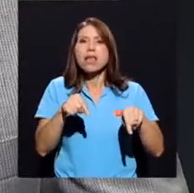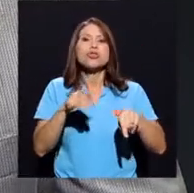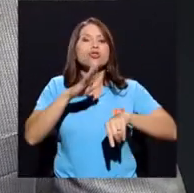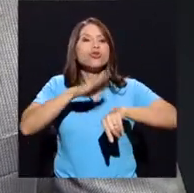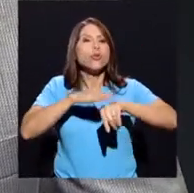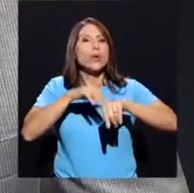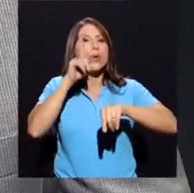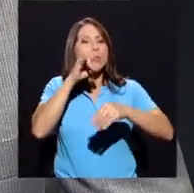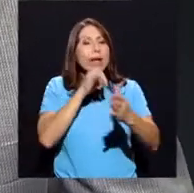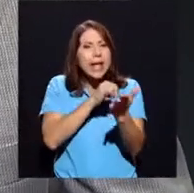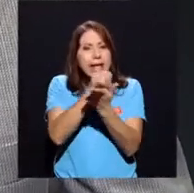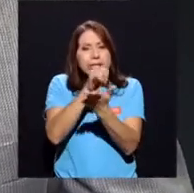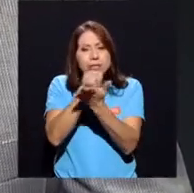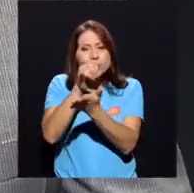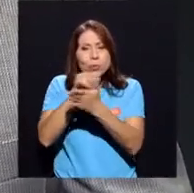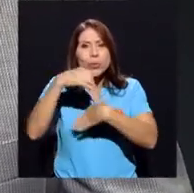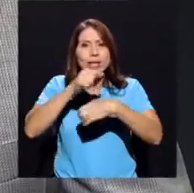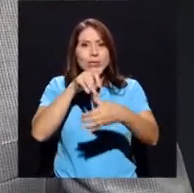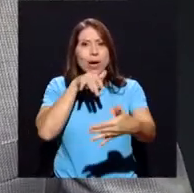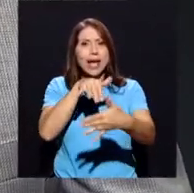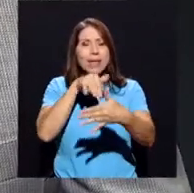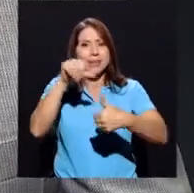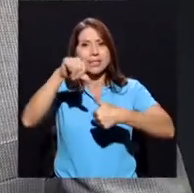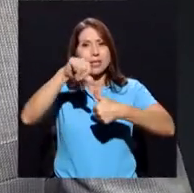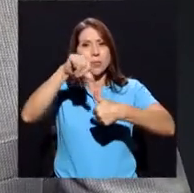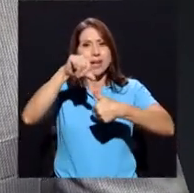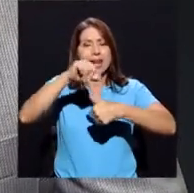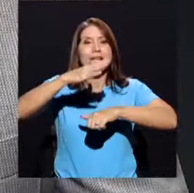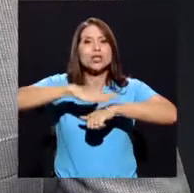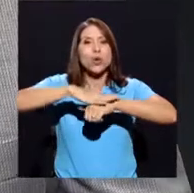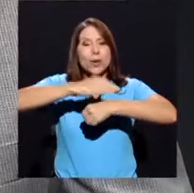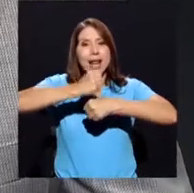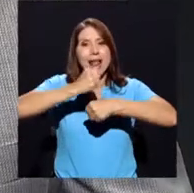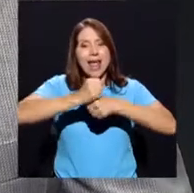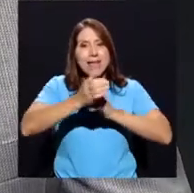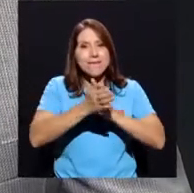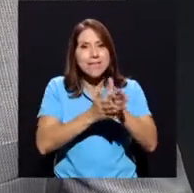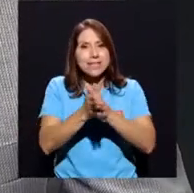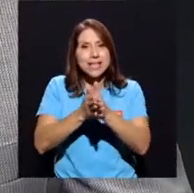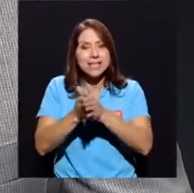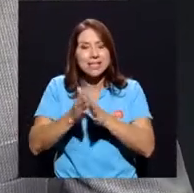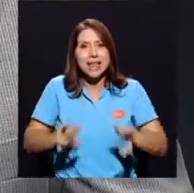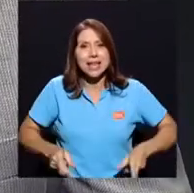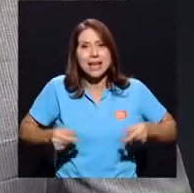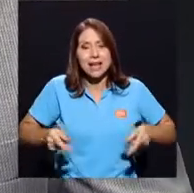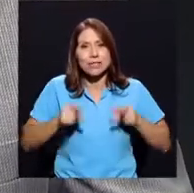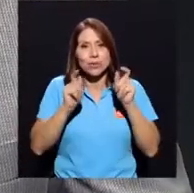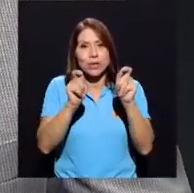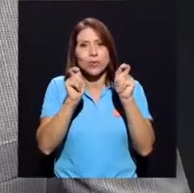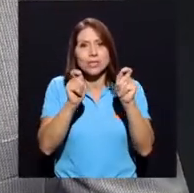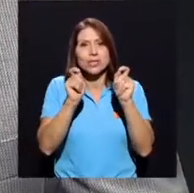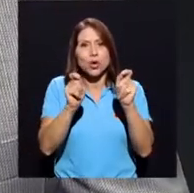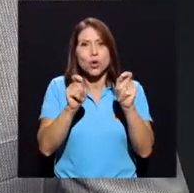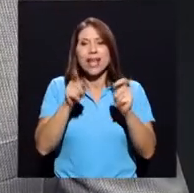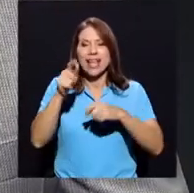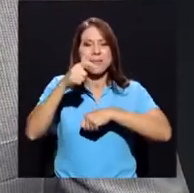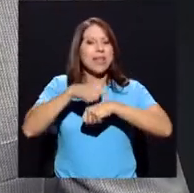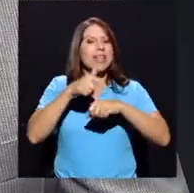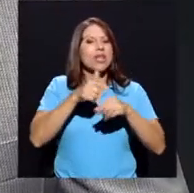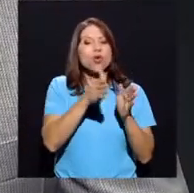estudio que había realizado la academia centroamérica sobre la eficiencia del gasto de educación y cubre el periodo